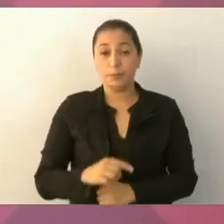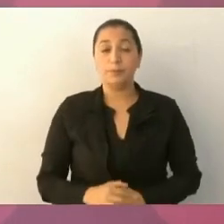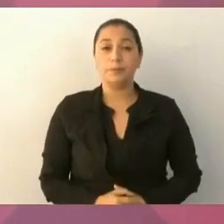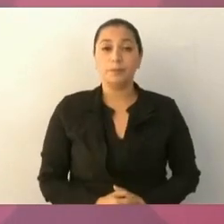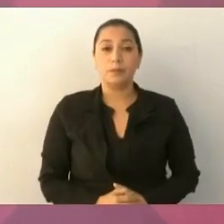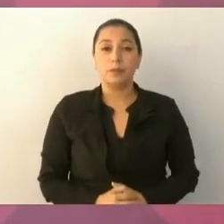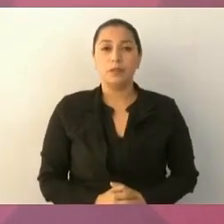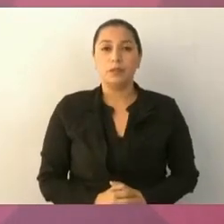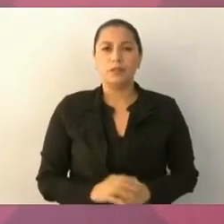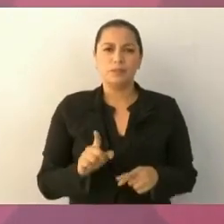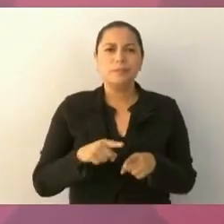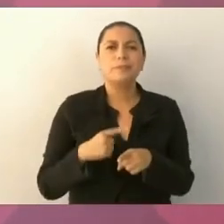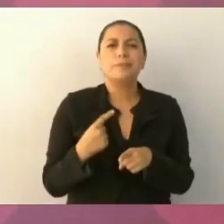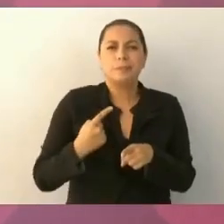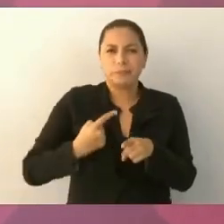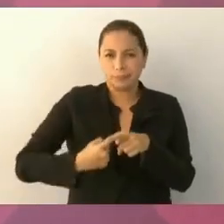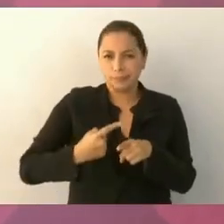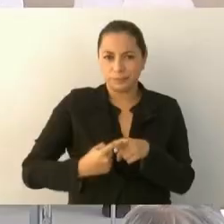a quienes